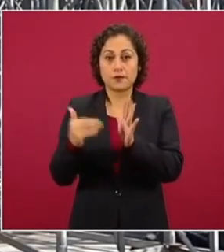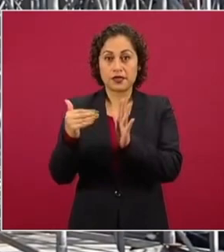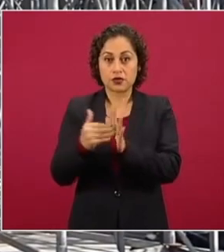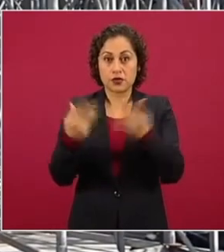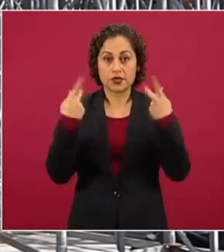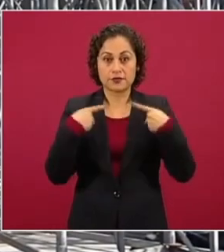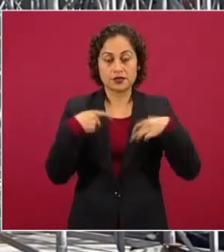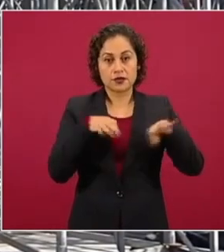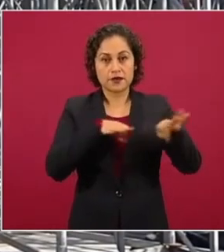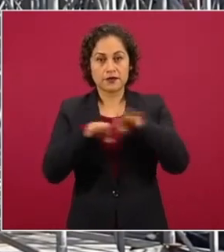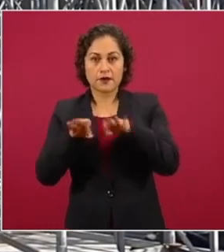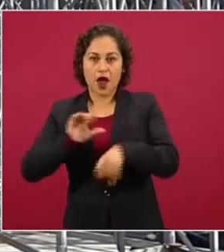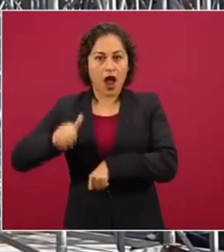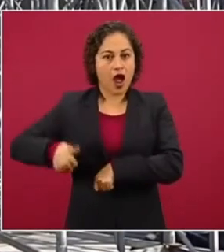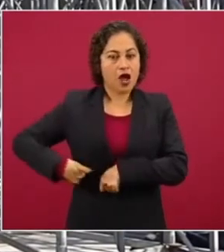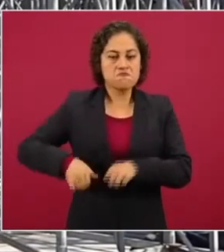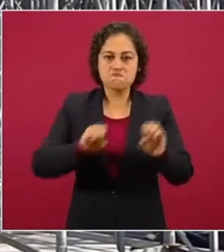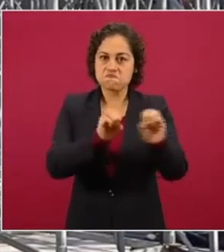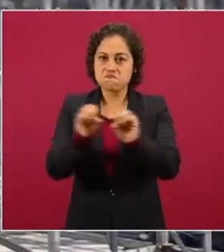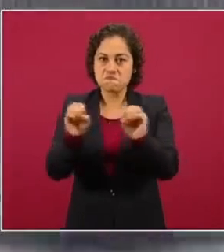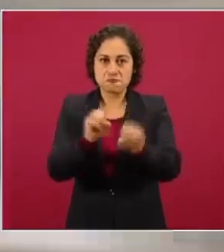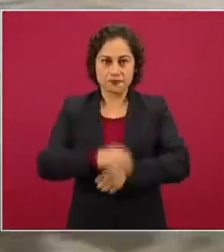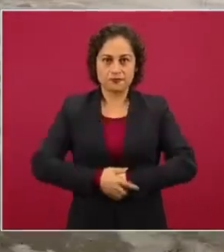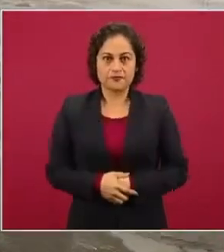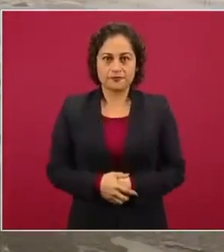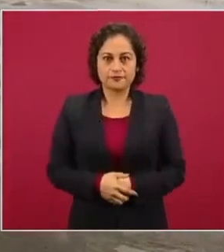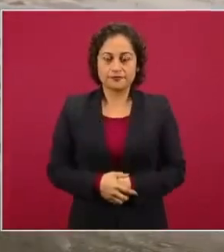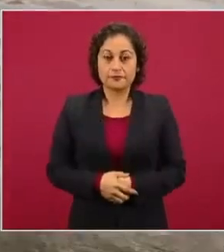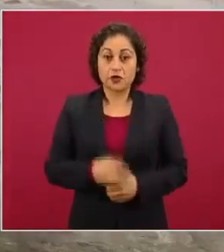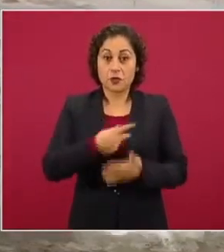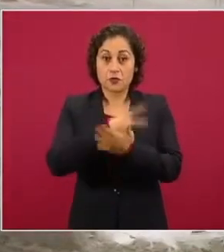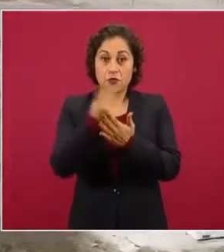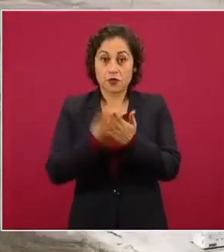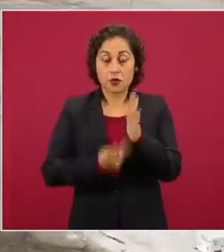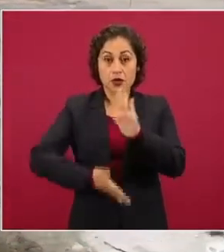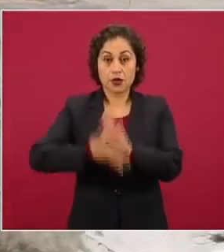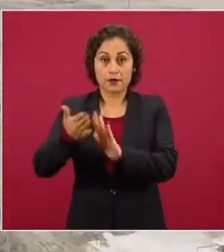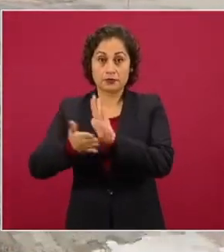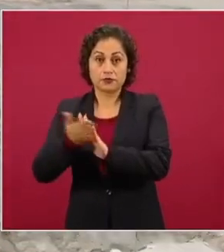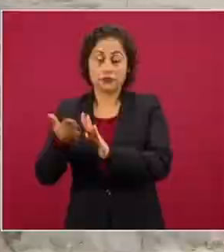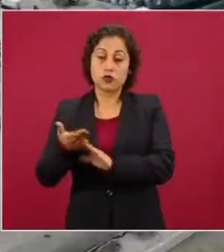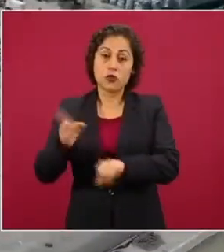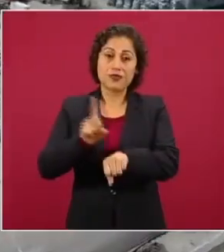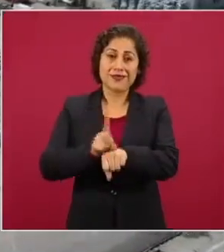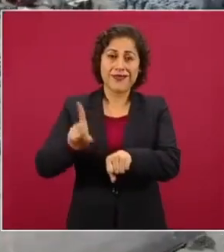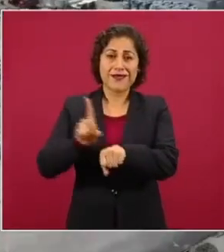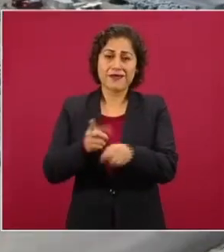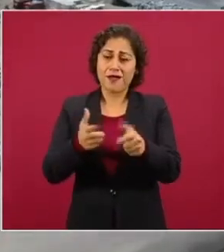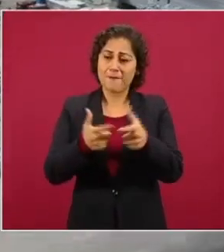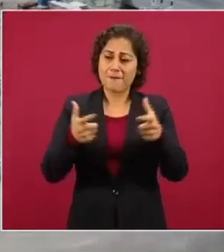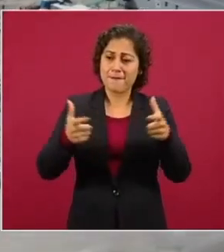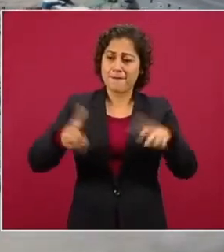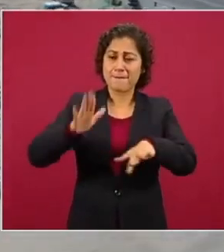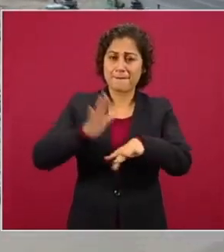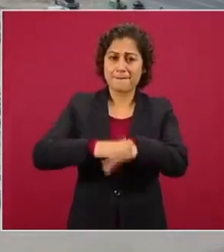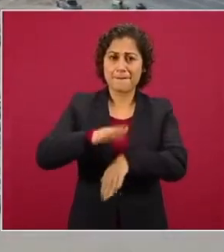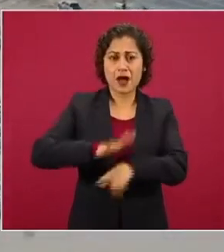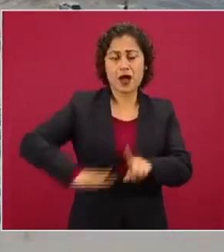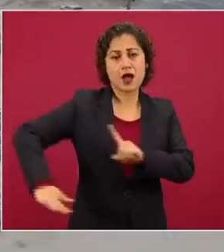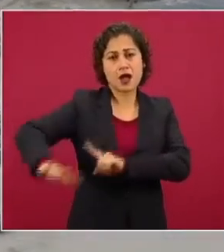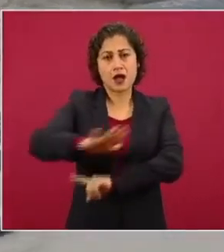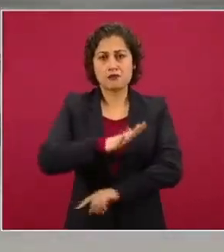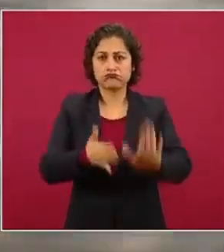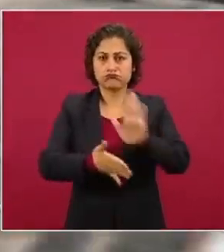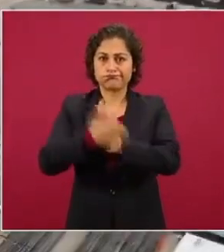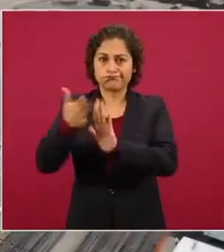sin accidente en esta magna obra. El programa de construcción cada día se extiende en los diferentes frentes de esta magna